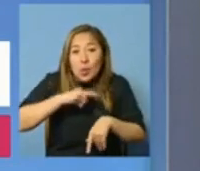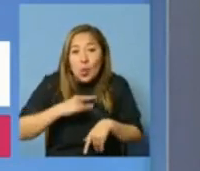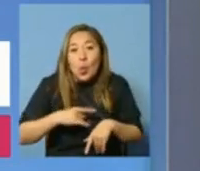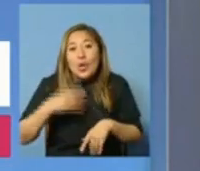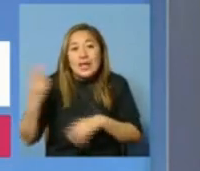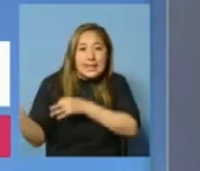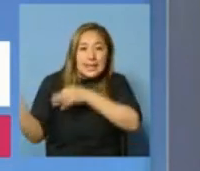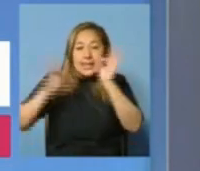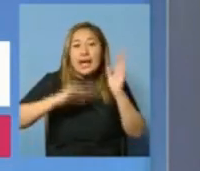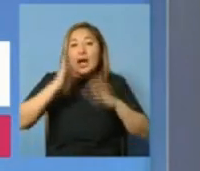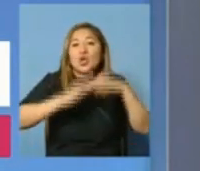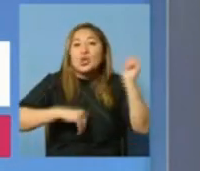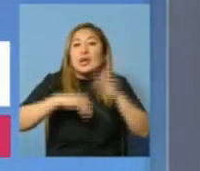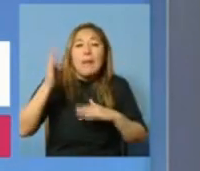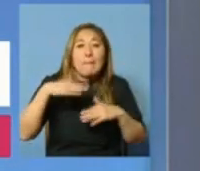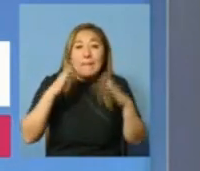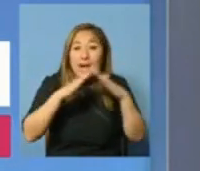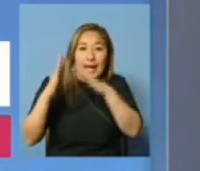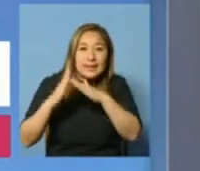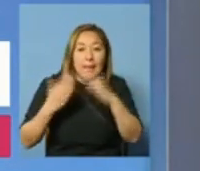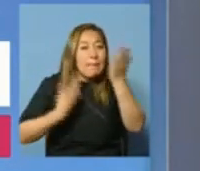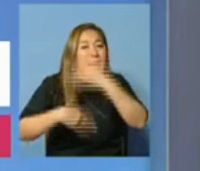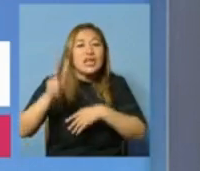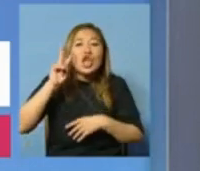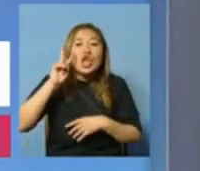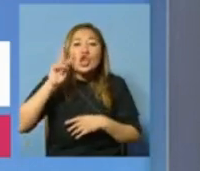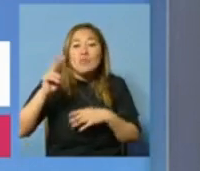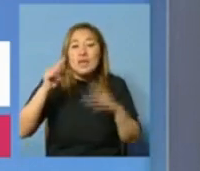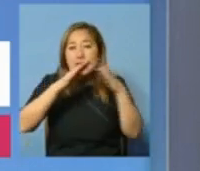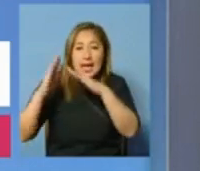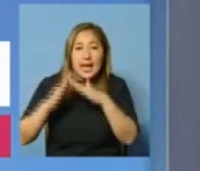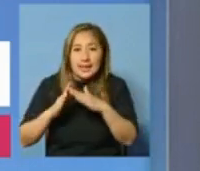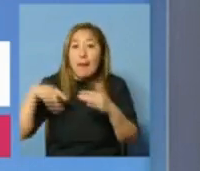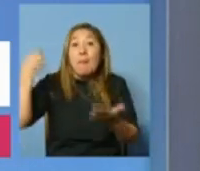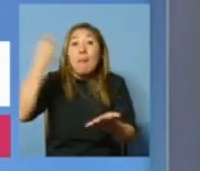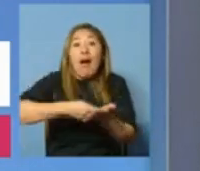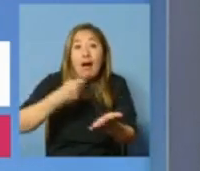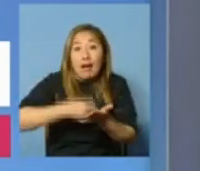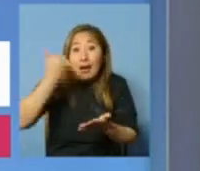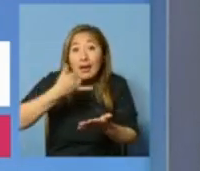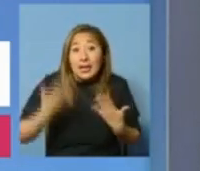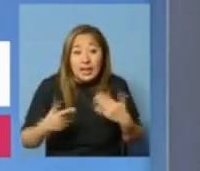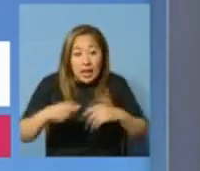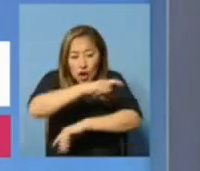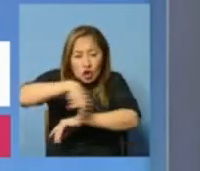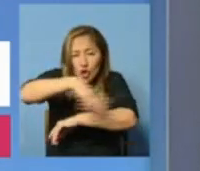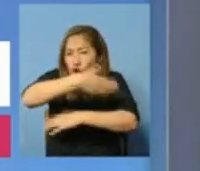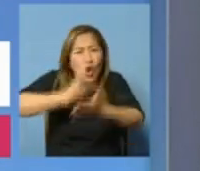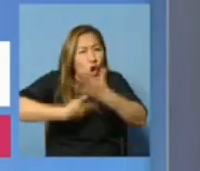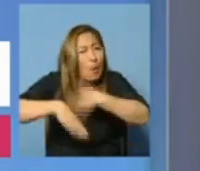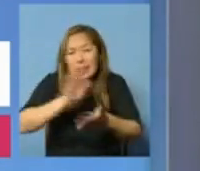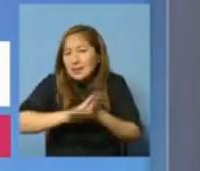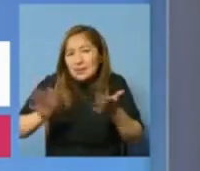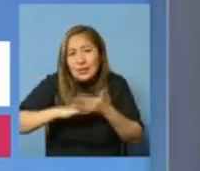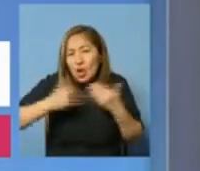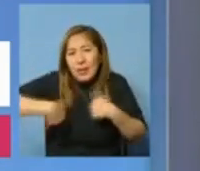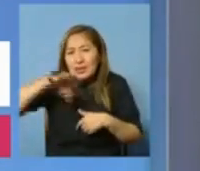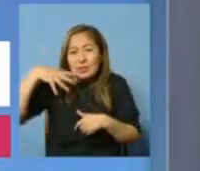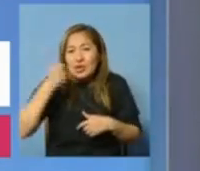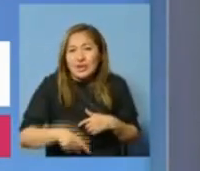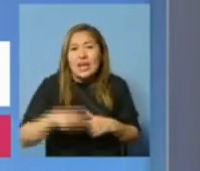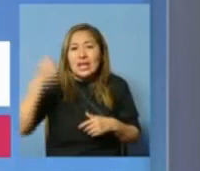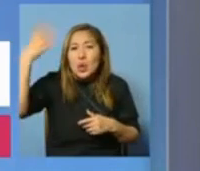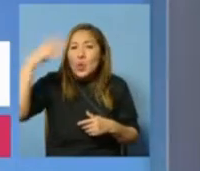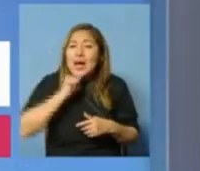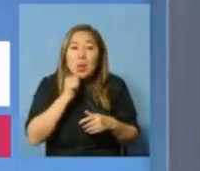llegó plata para la construcción de más de 2.000 viviendas sociales con la infraestructura básica que era el cordón cuneta, la obra de agua, la luz,